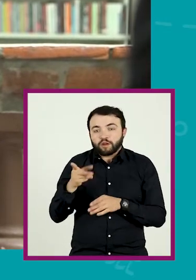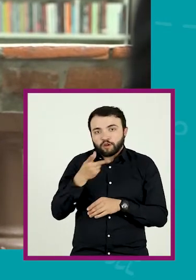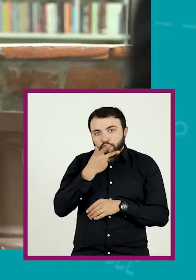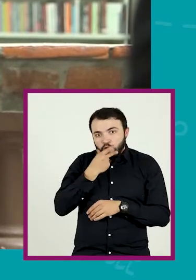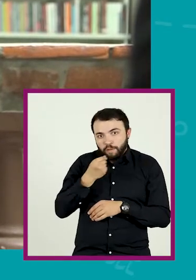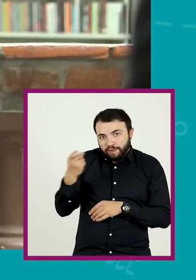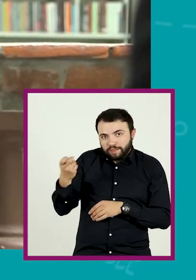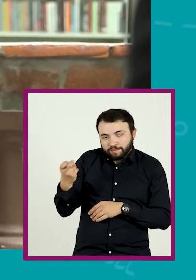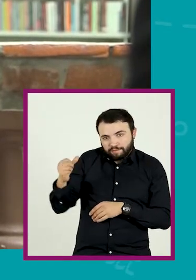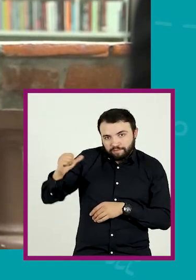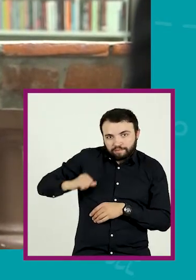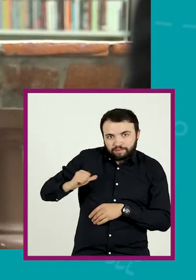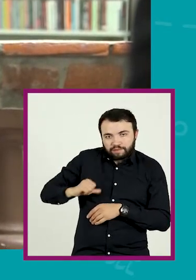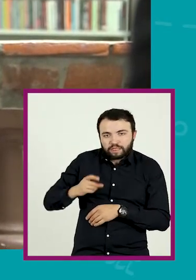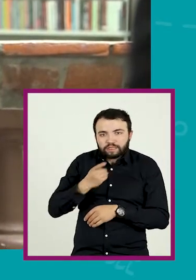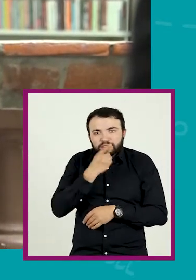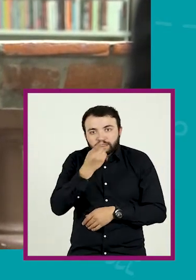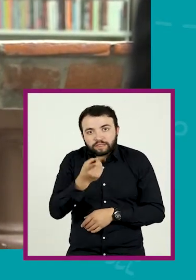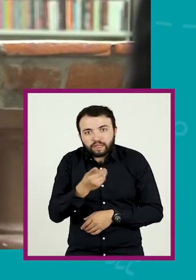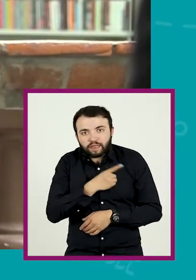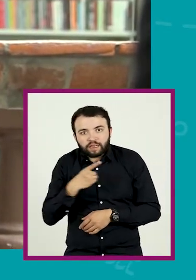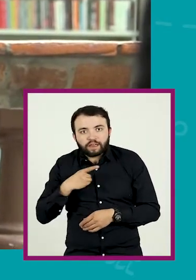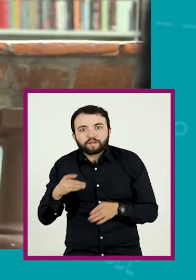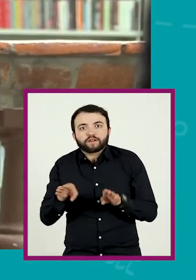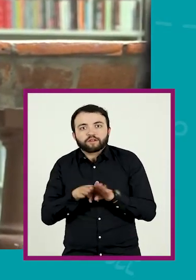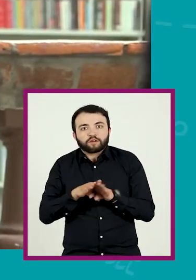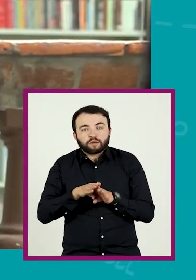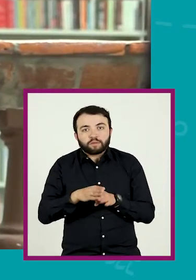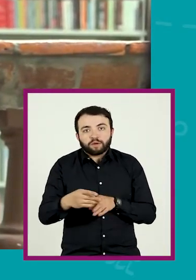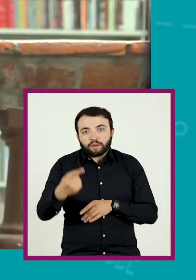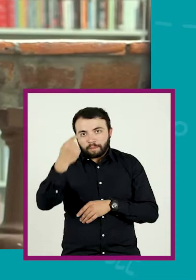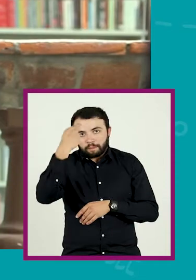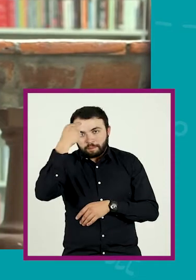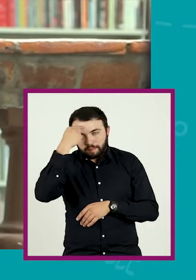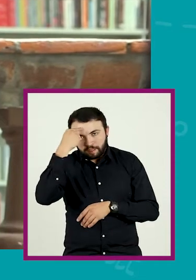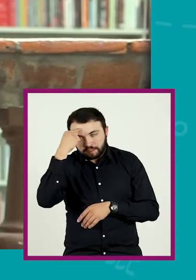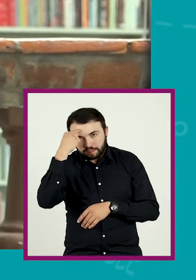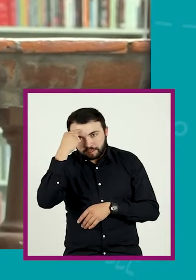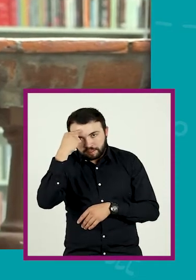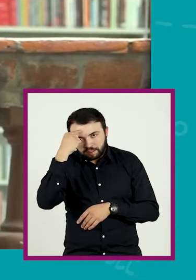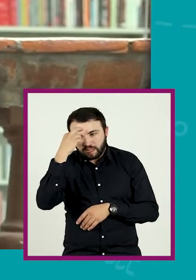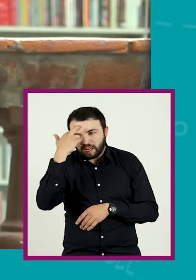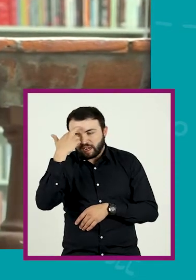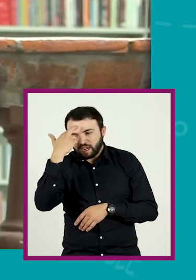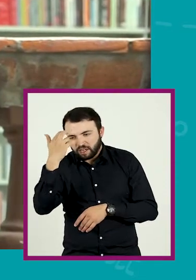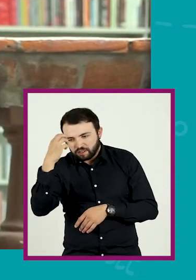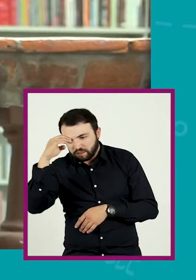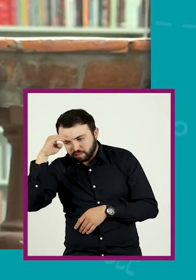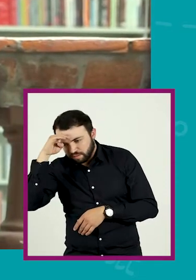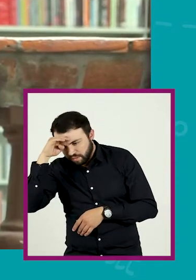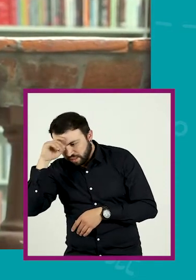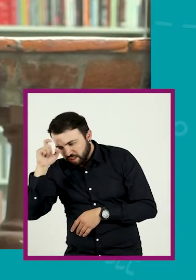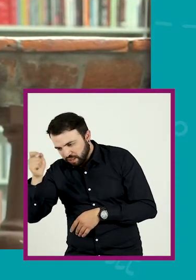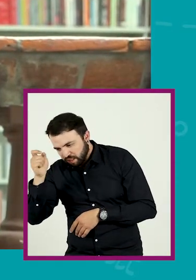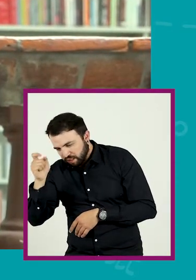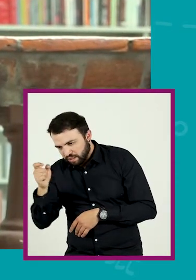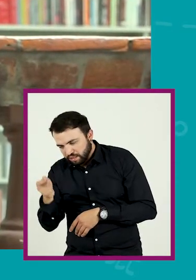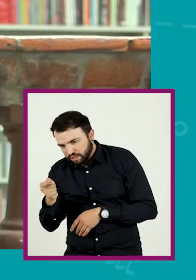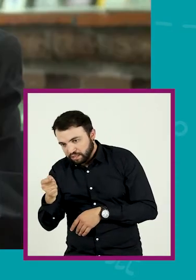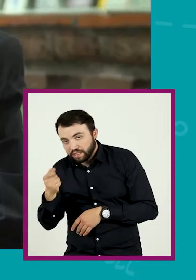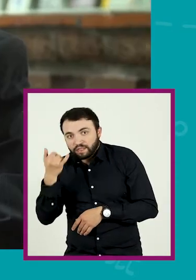llama síntesis, entre la mente y la experiencia o el mundo natural. Pero a ver,